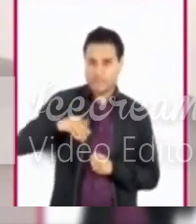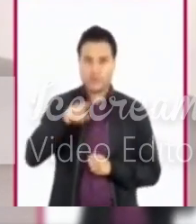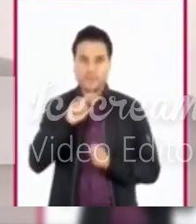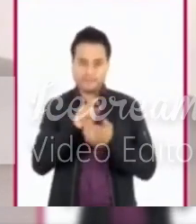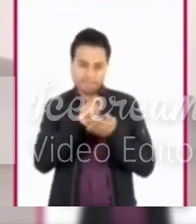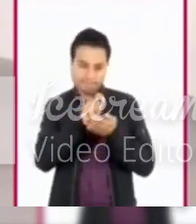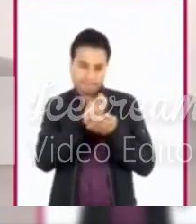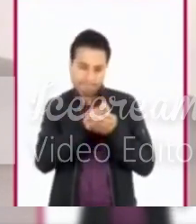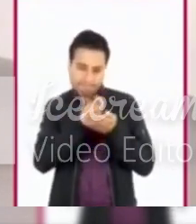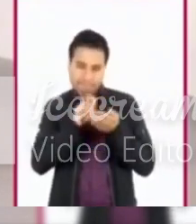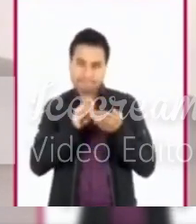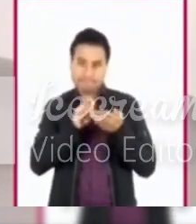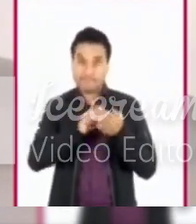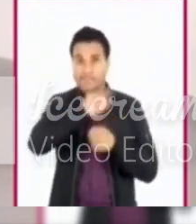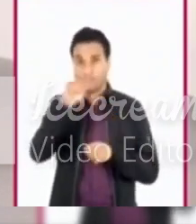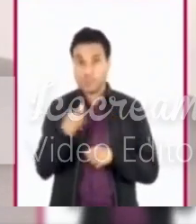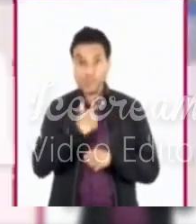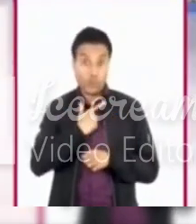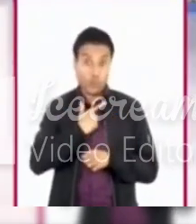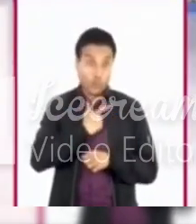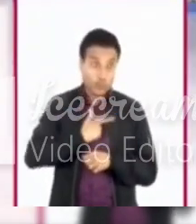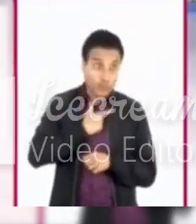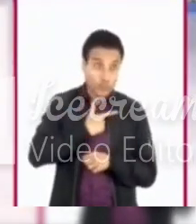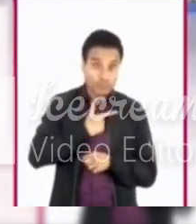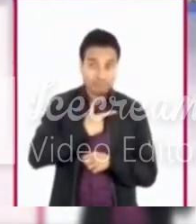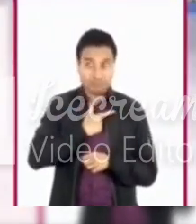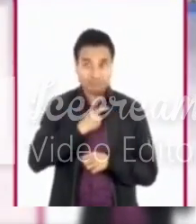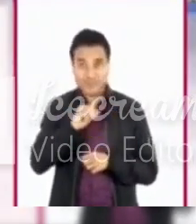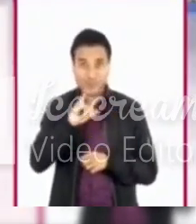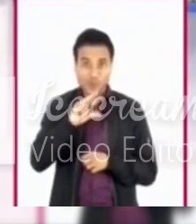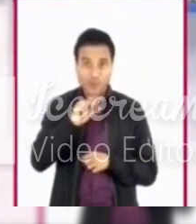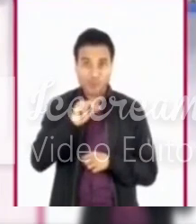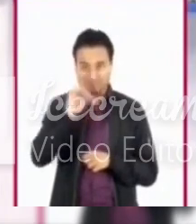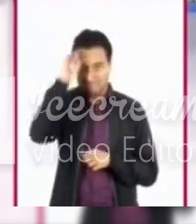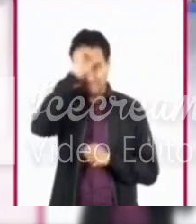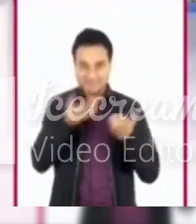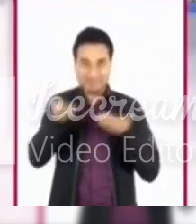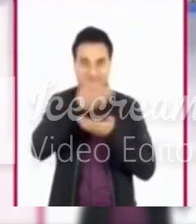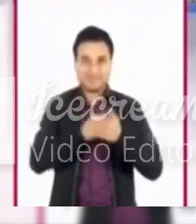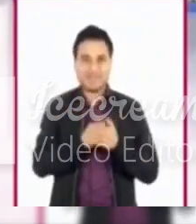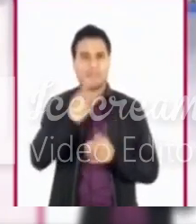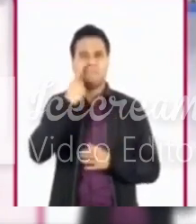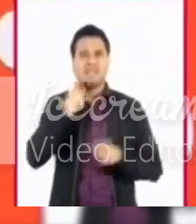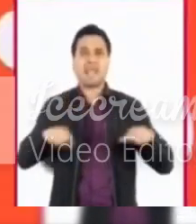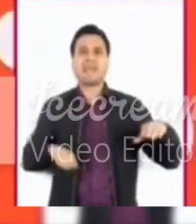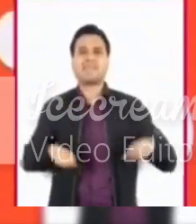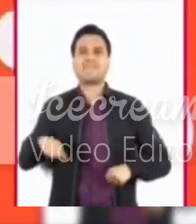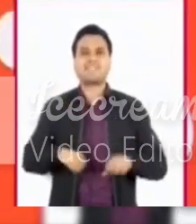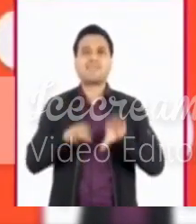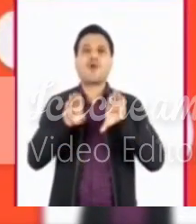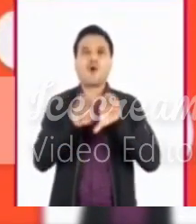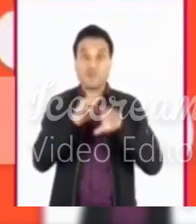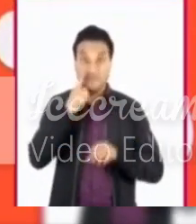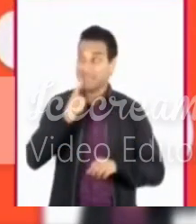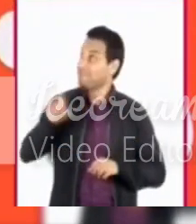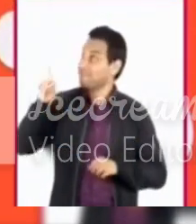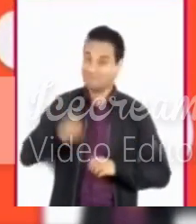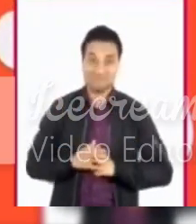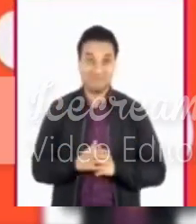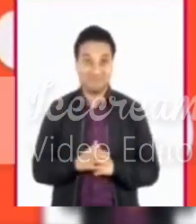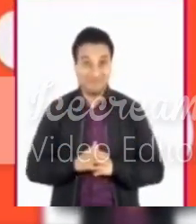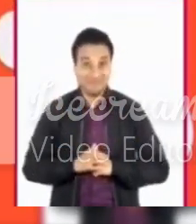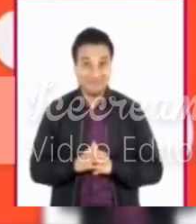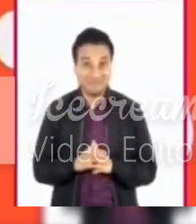y compartir si te gustó la clase. Ve cómo puede quedar la actividad que hicimos el día de hoy. Así puede